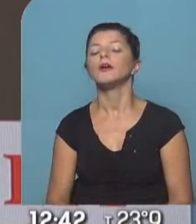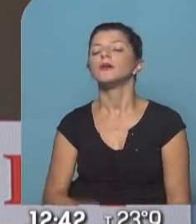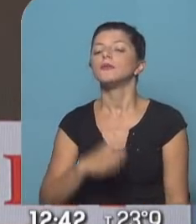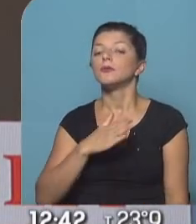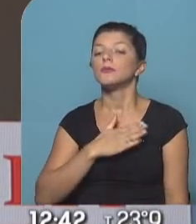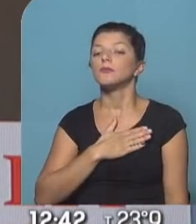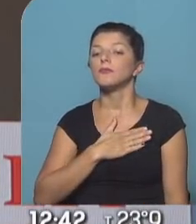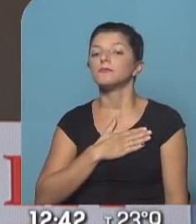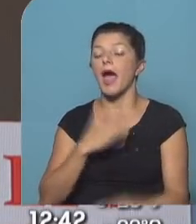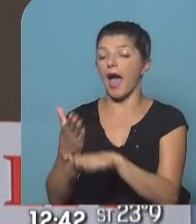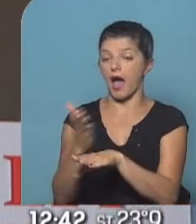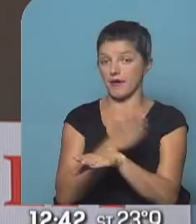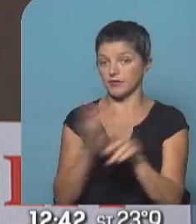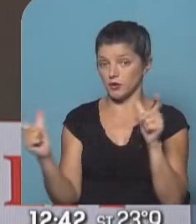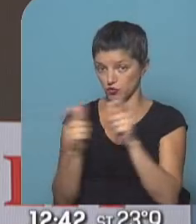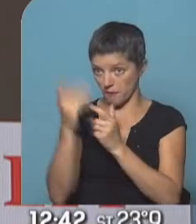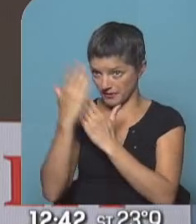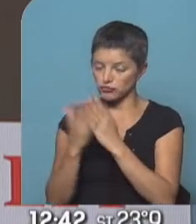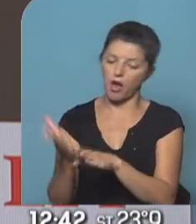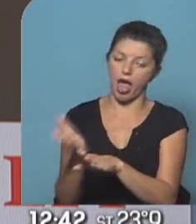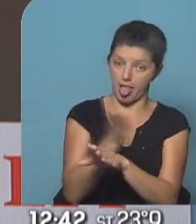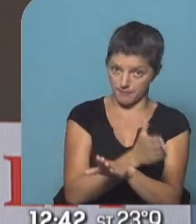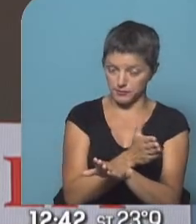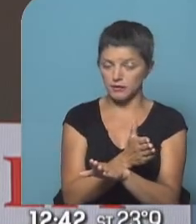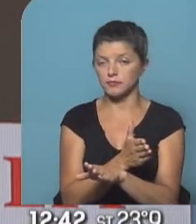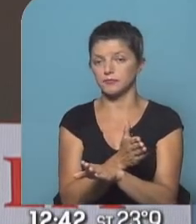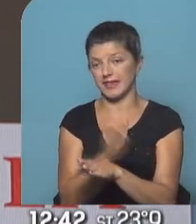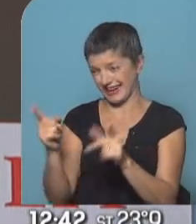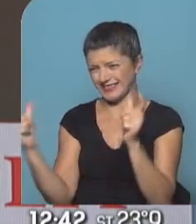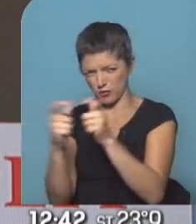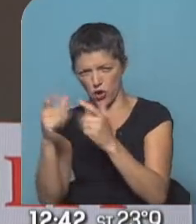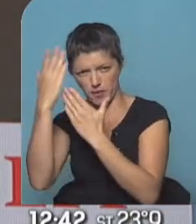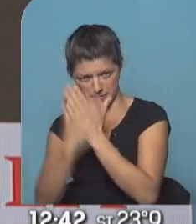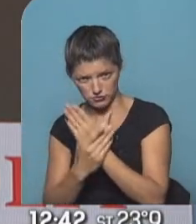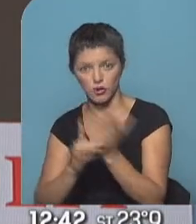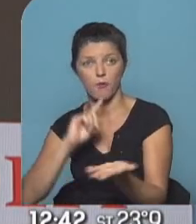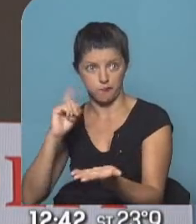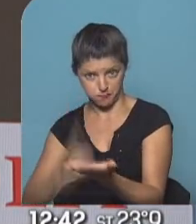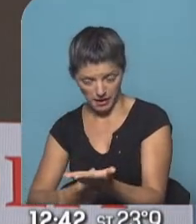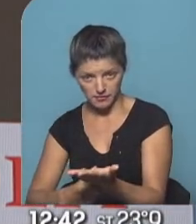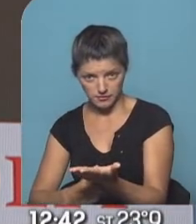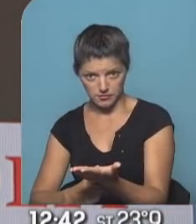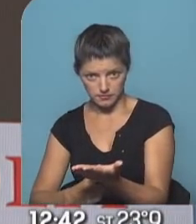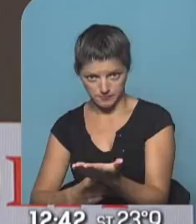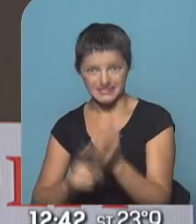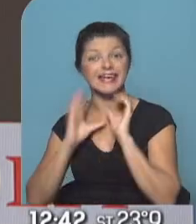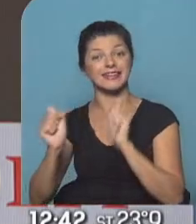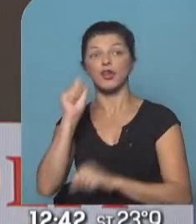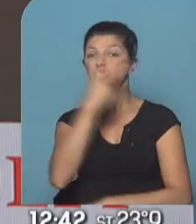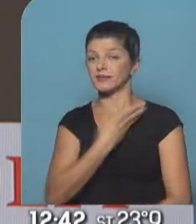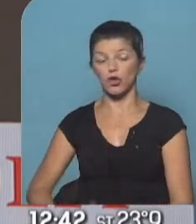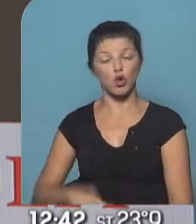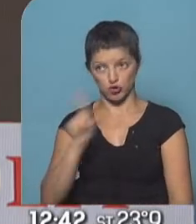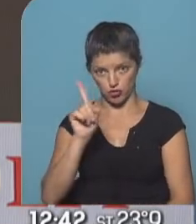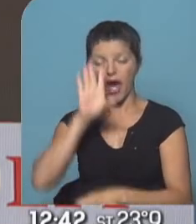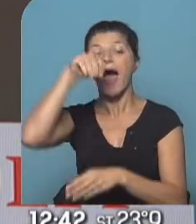de las reuniones de gabinete, de las reuniones en las que se toman decisiones, no con los secretarios de Estado, sino las reuniones dentro de la Casa